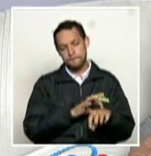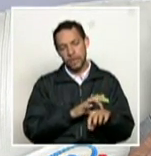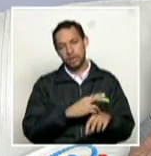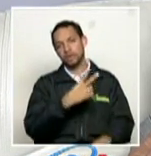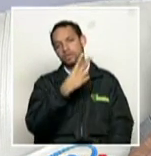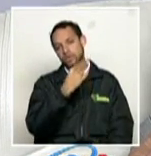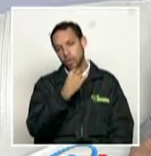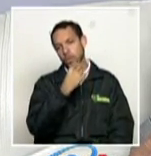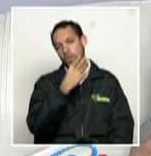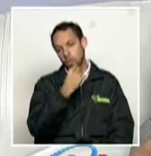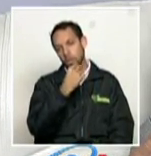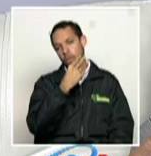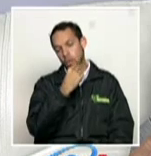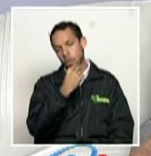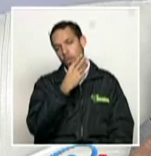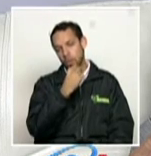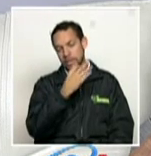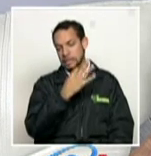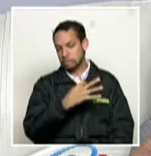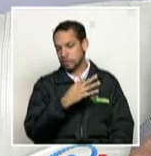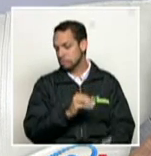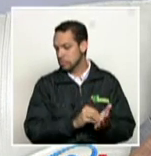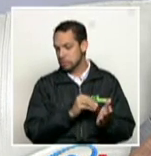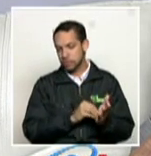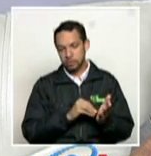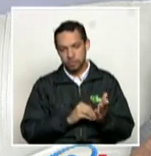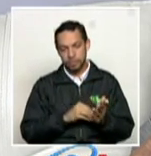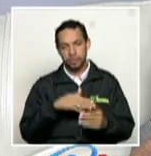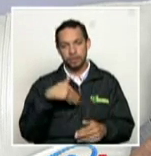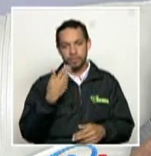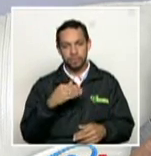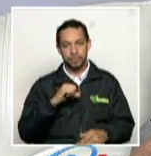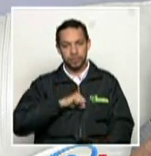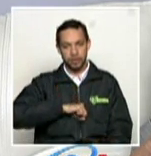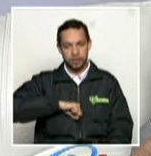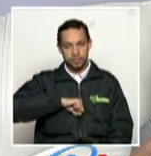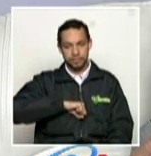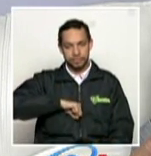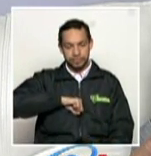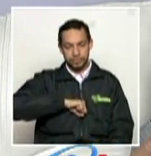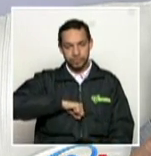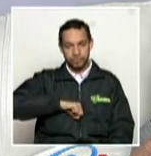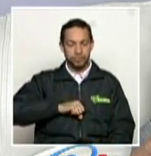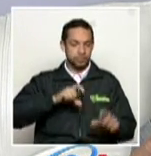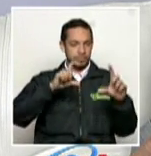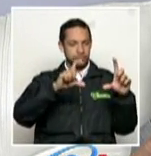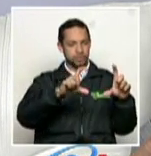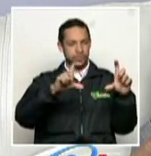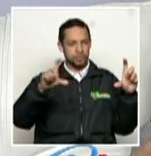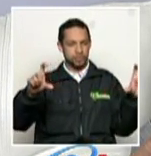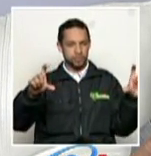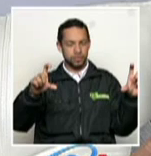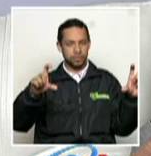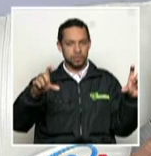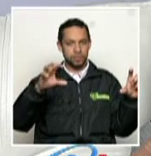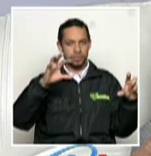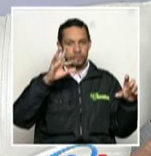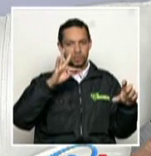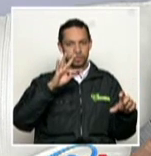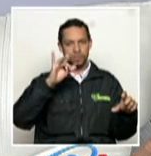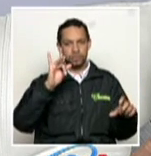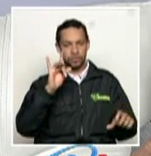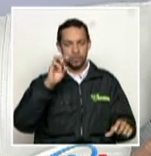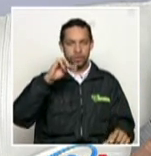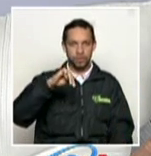era anualmente. Me hicieron una ecografía, la ecografía salió, tumefacciomasa